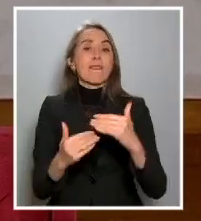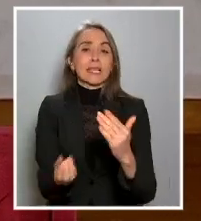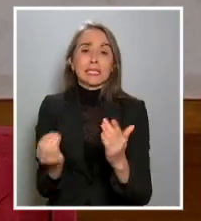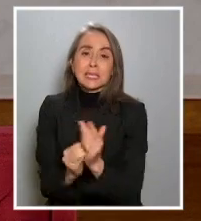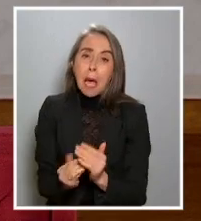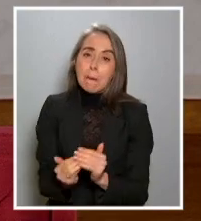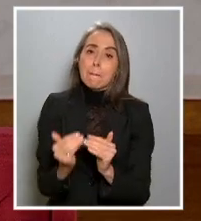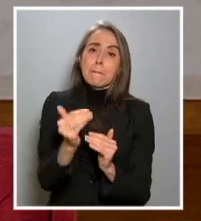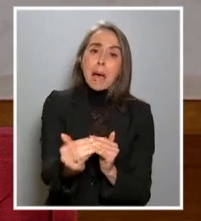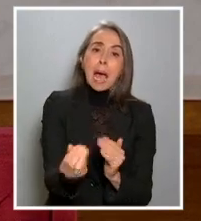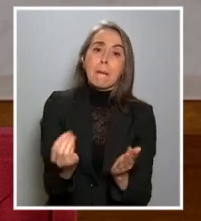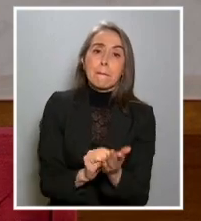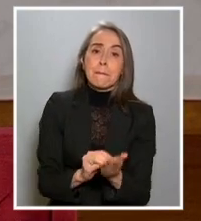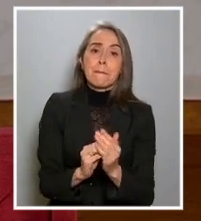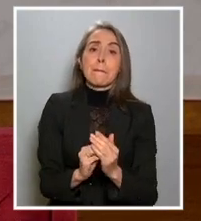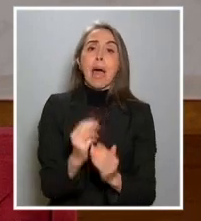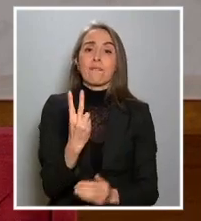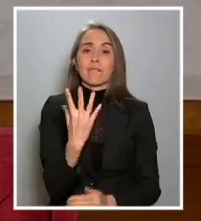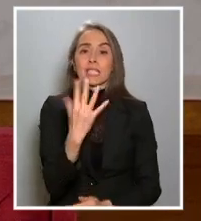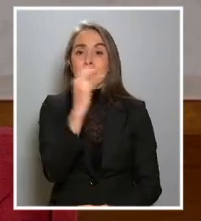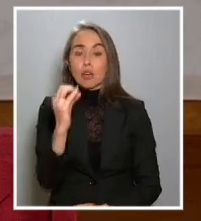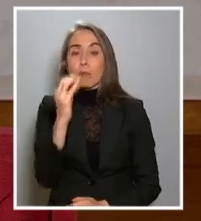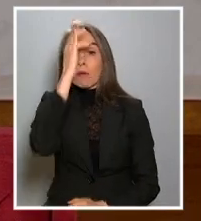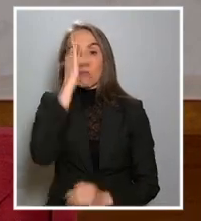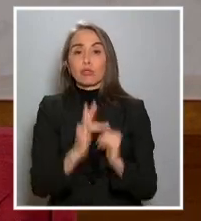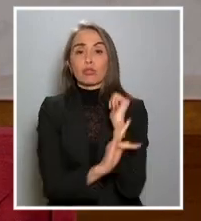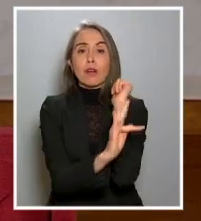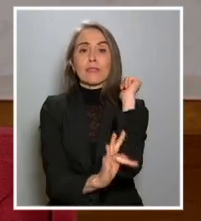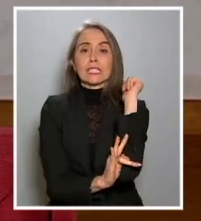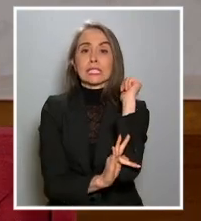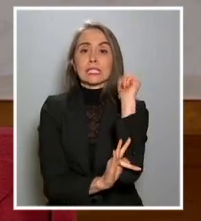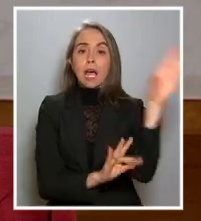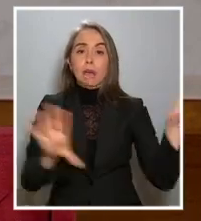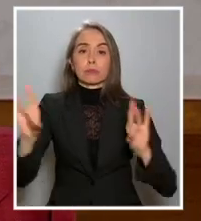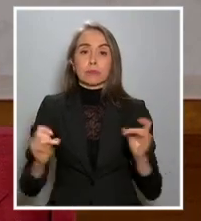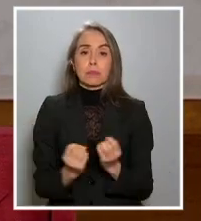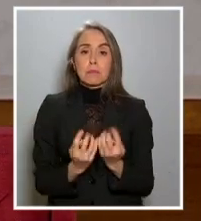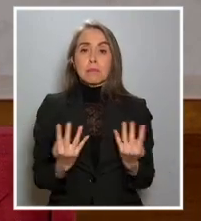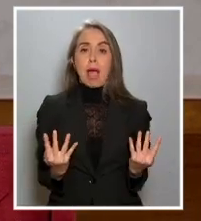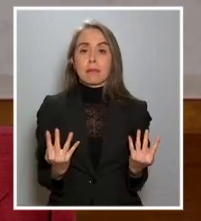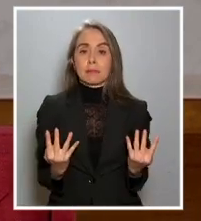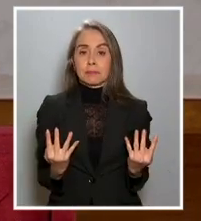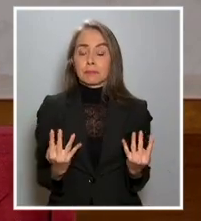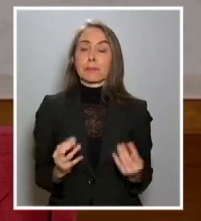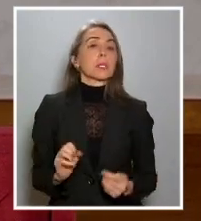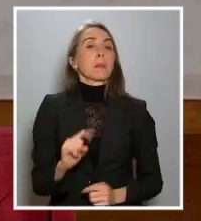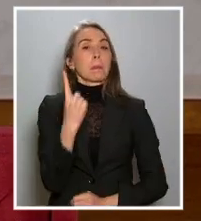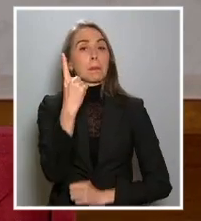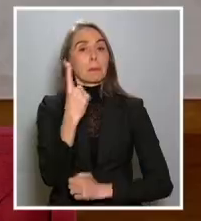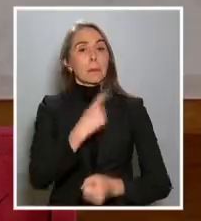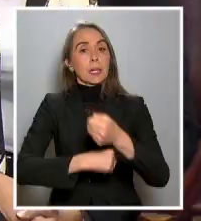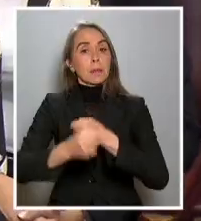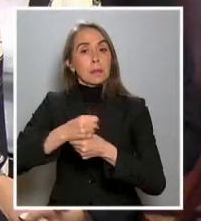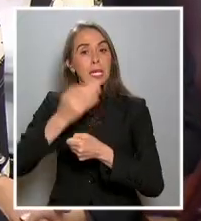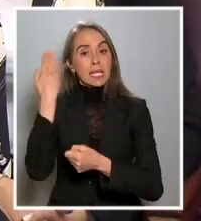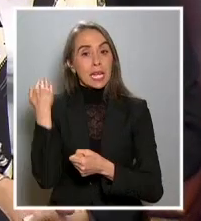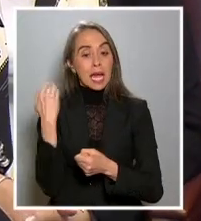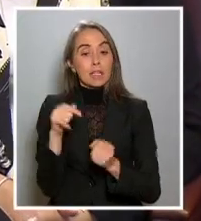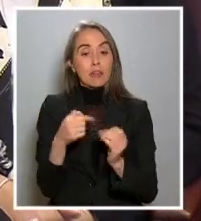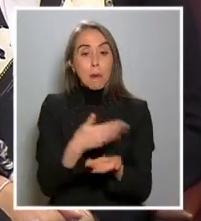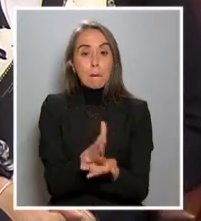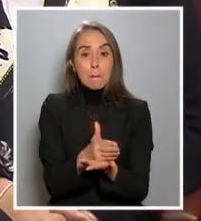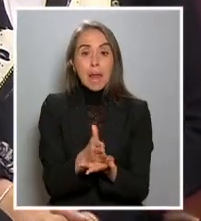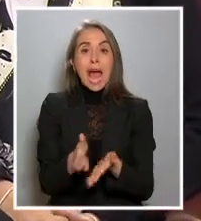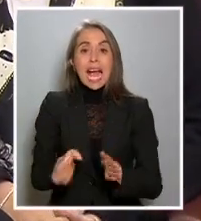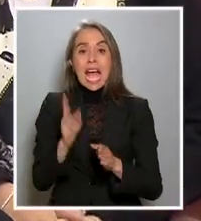más, aumentando en un 25% la dotación de los fiscales. En su primer año, la ejecución del plan